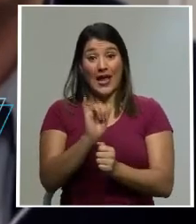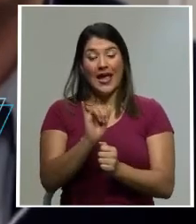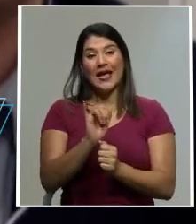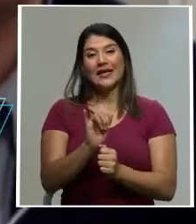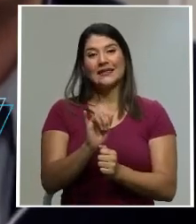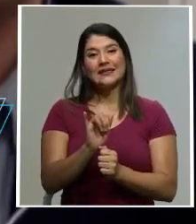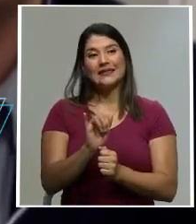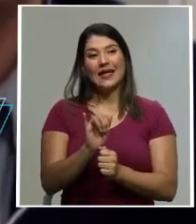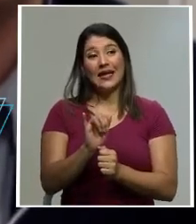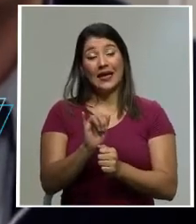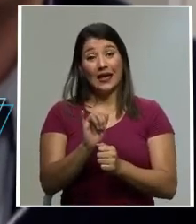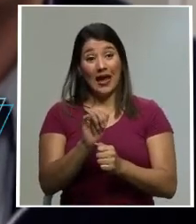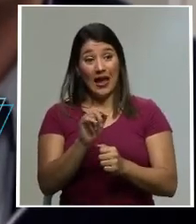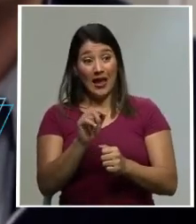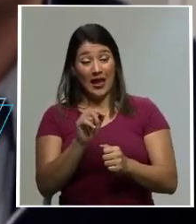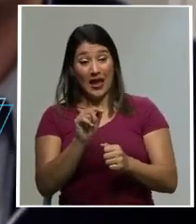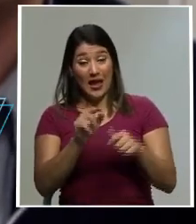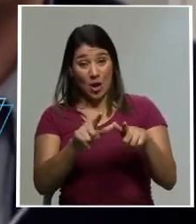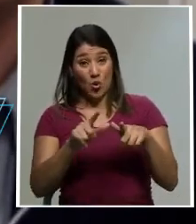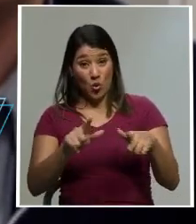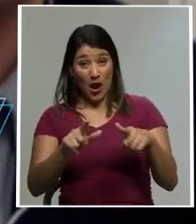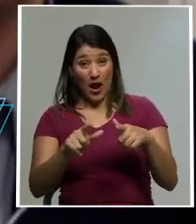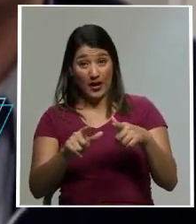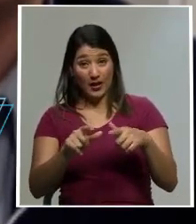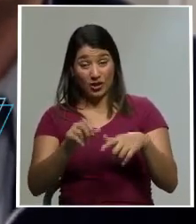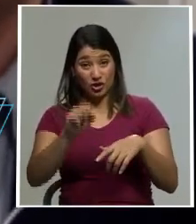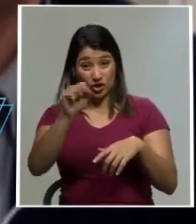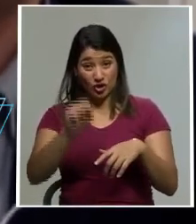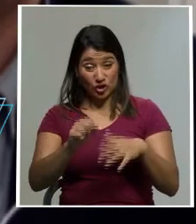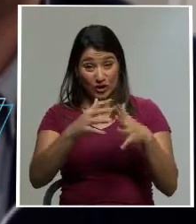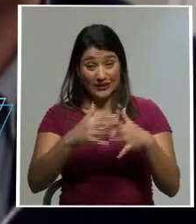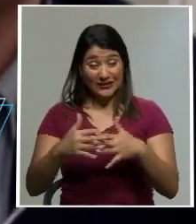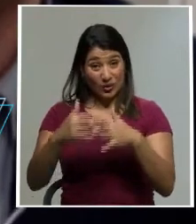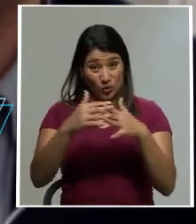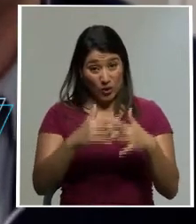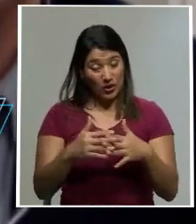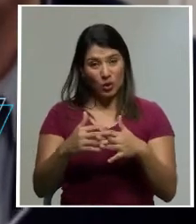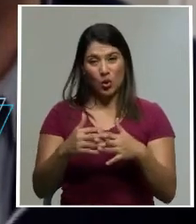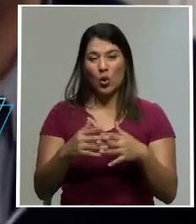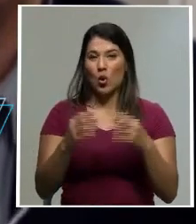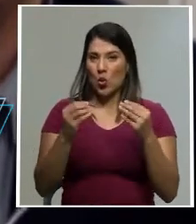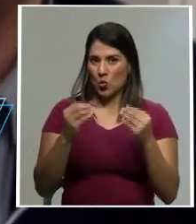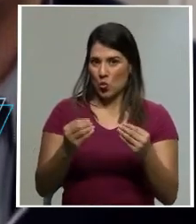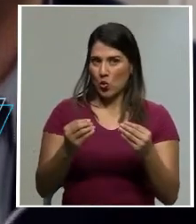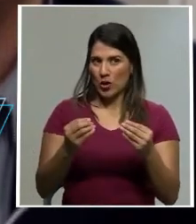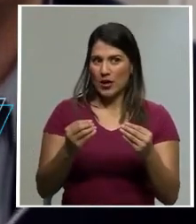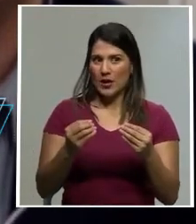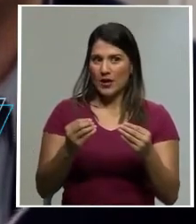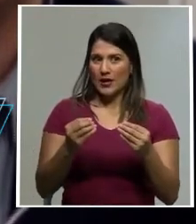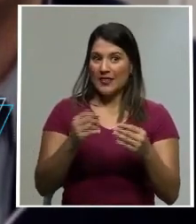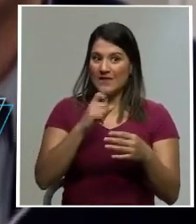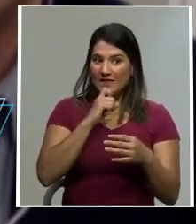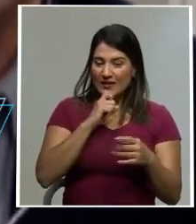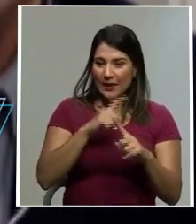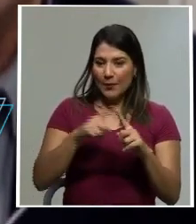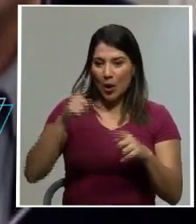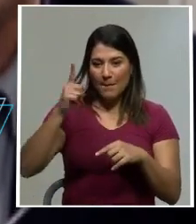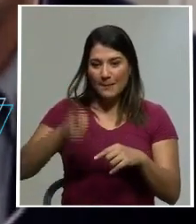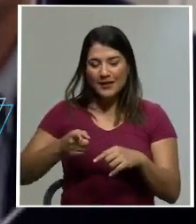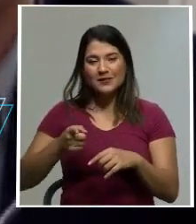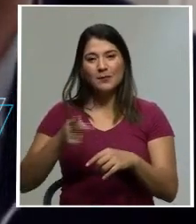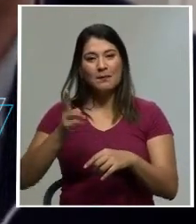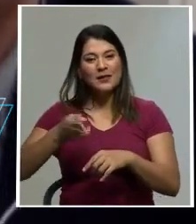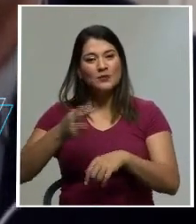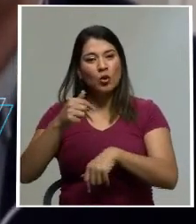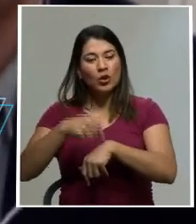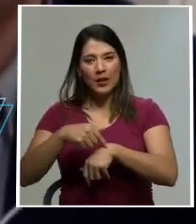sur estadounidense tan rudo y a la vez tan rico literariamente? Yo